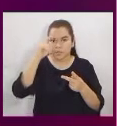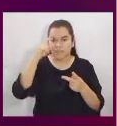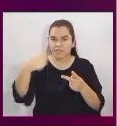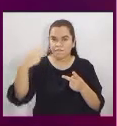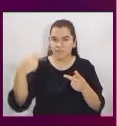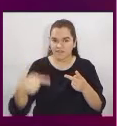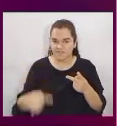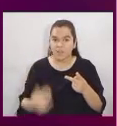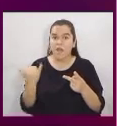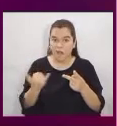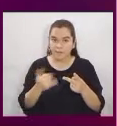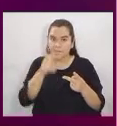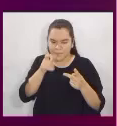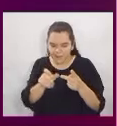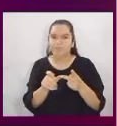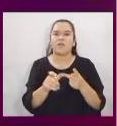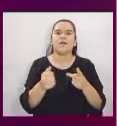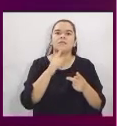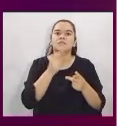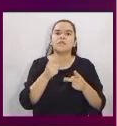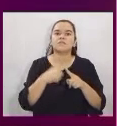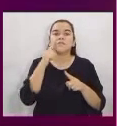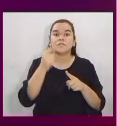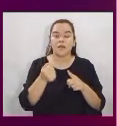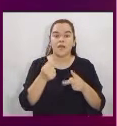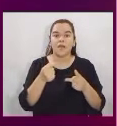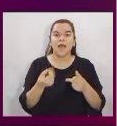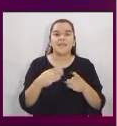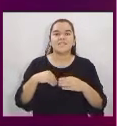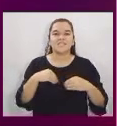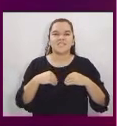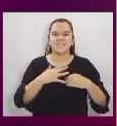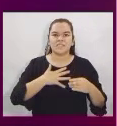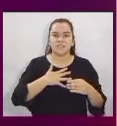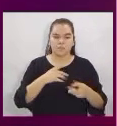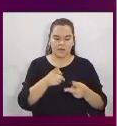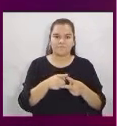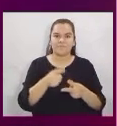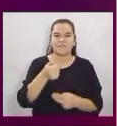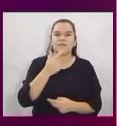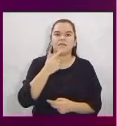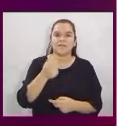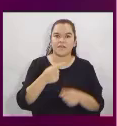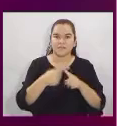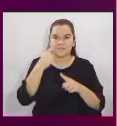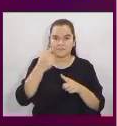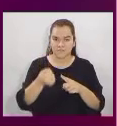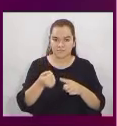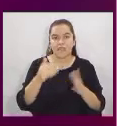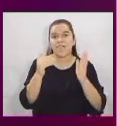que tienen varias patologías que tienen como principal síntoma la